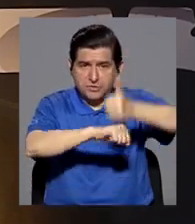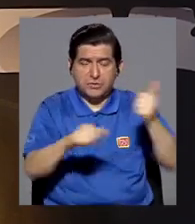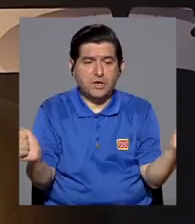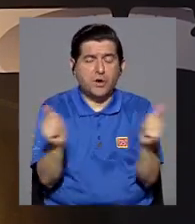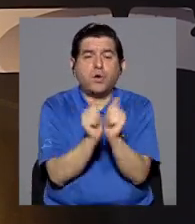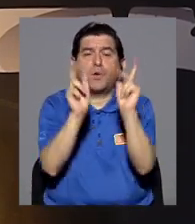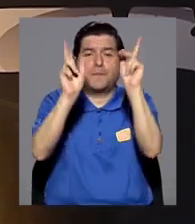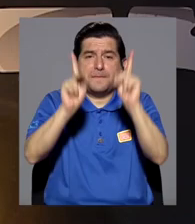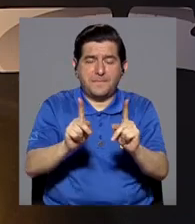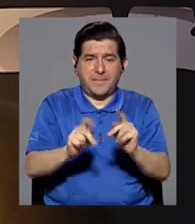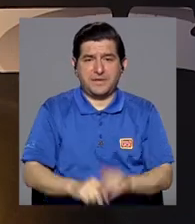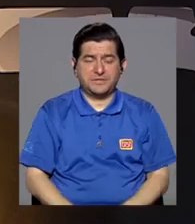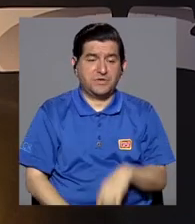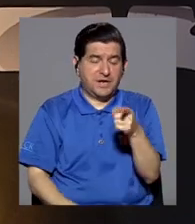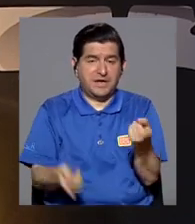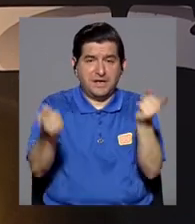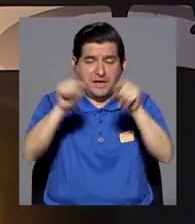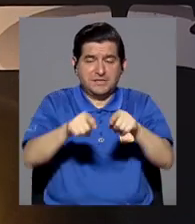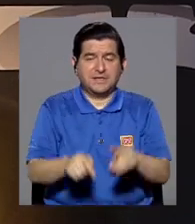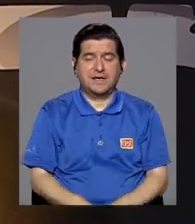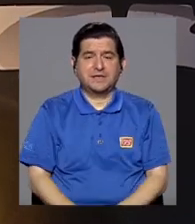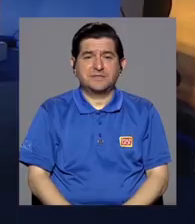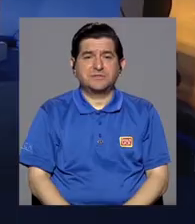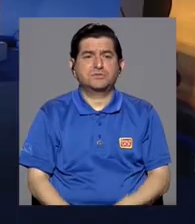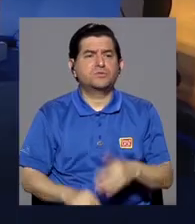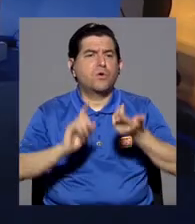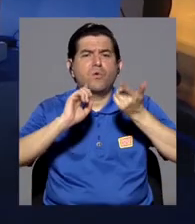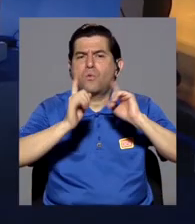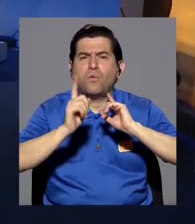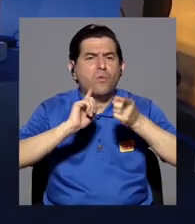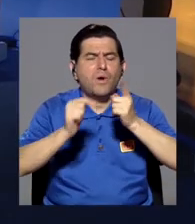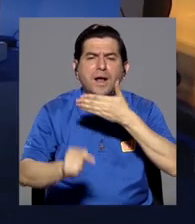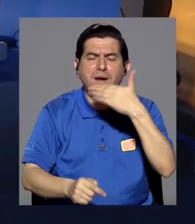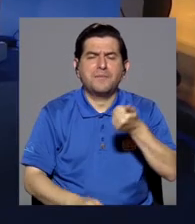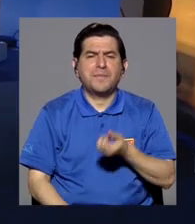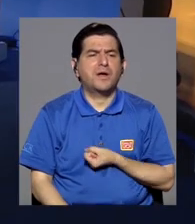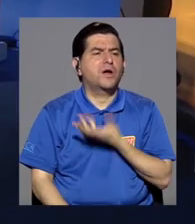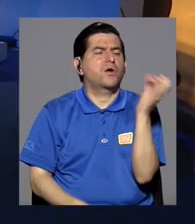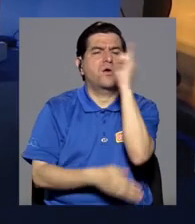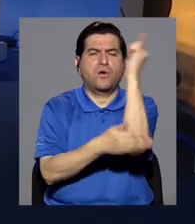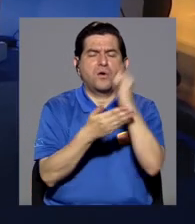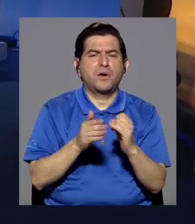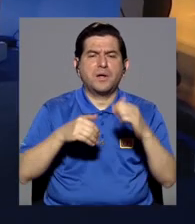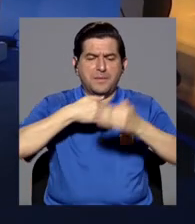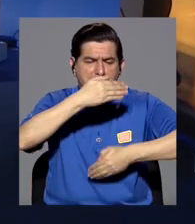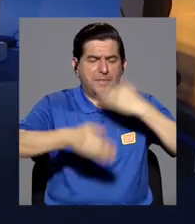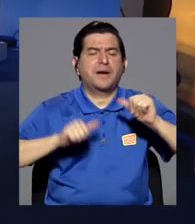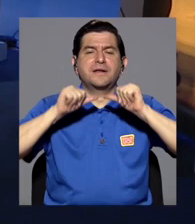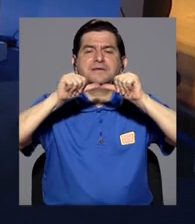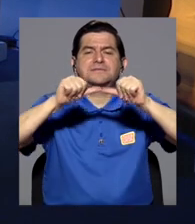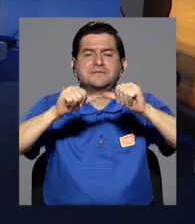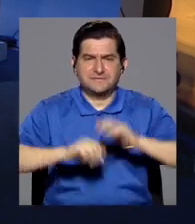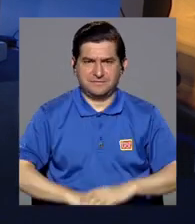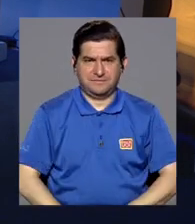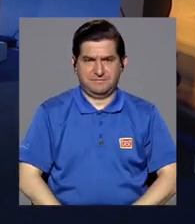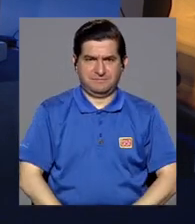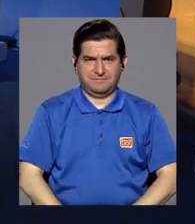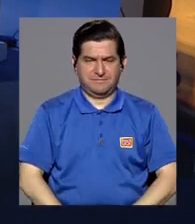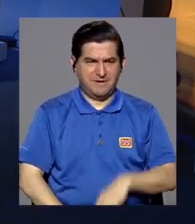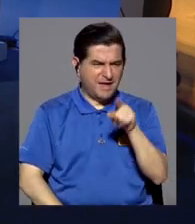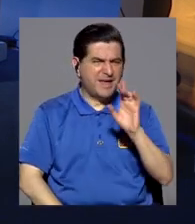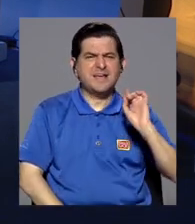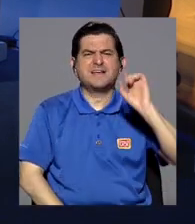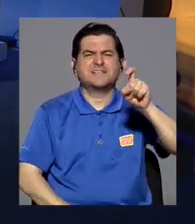junto con las personas tratantes o con la persona tratante cuál va a ser la mejor expresión artística para llevar el proceso cómo es